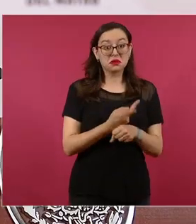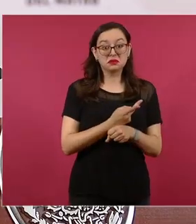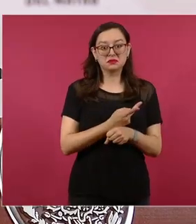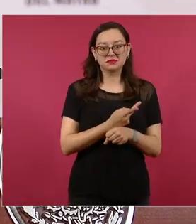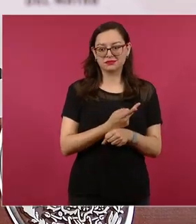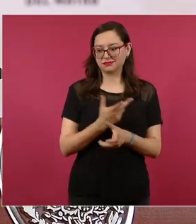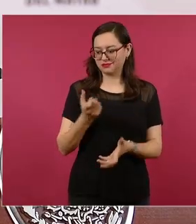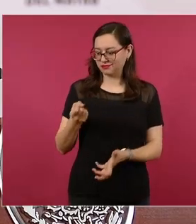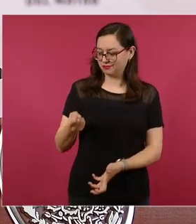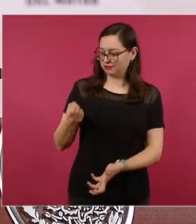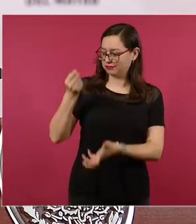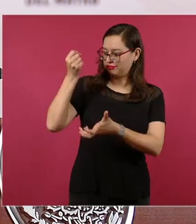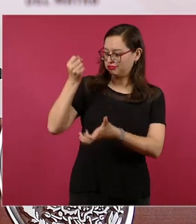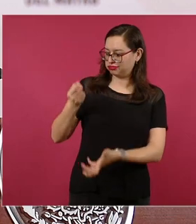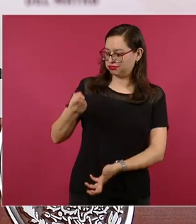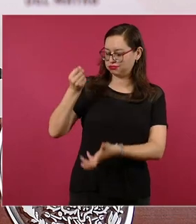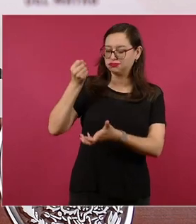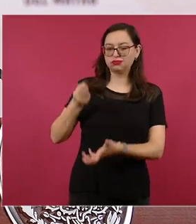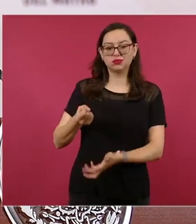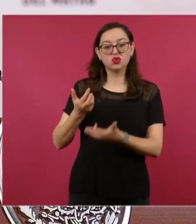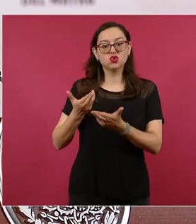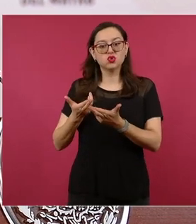segura,